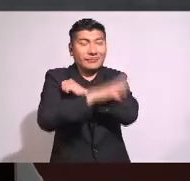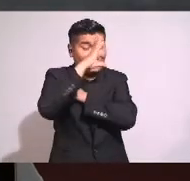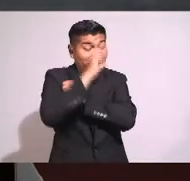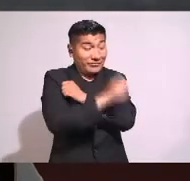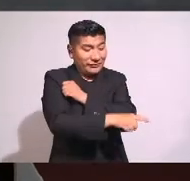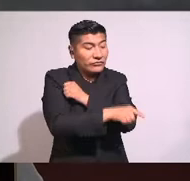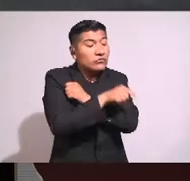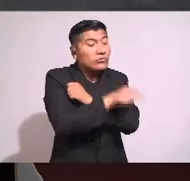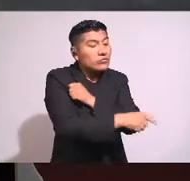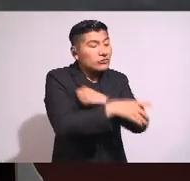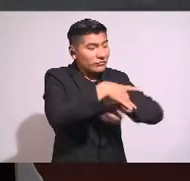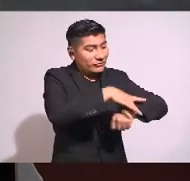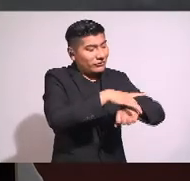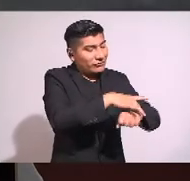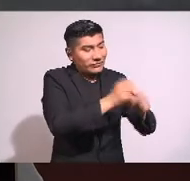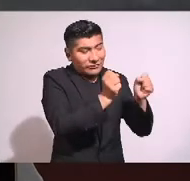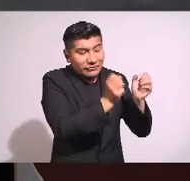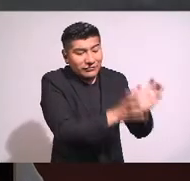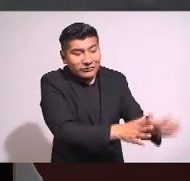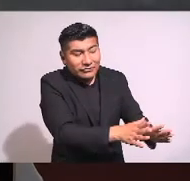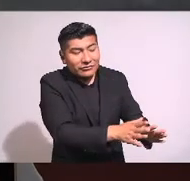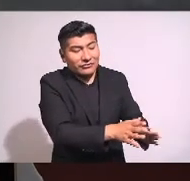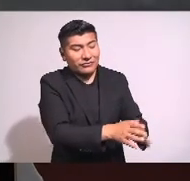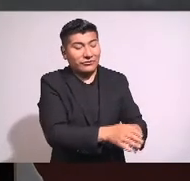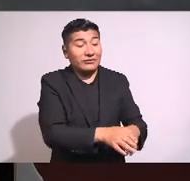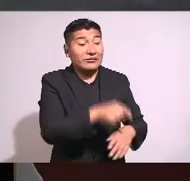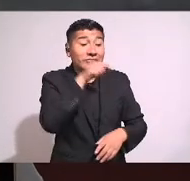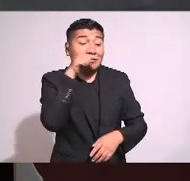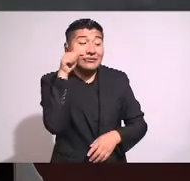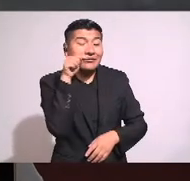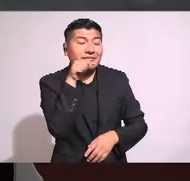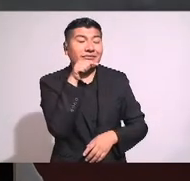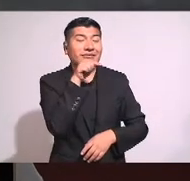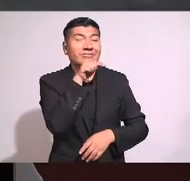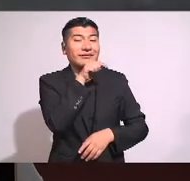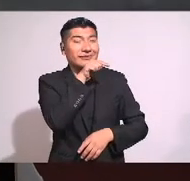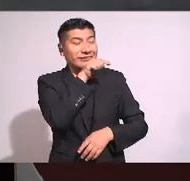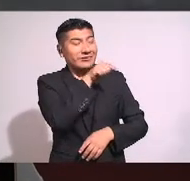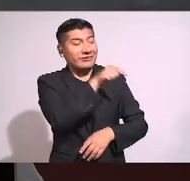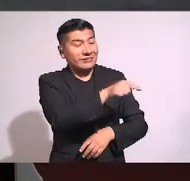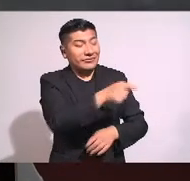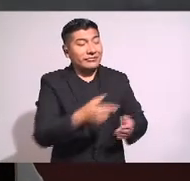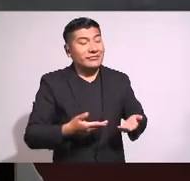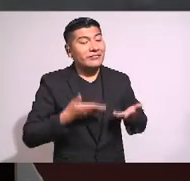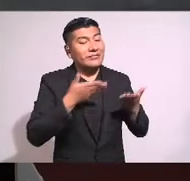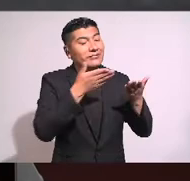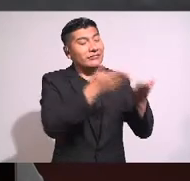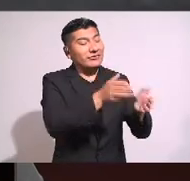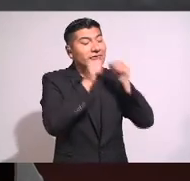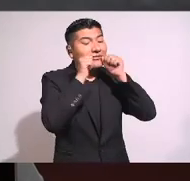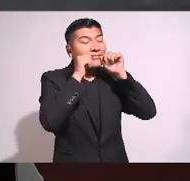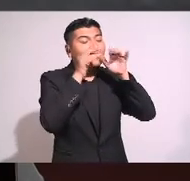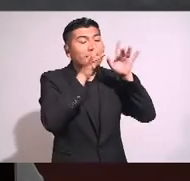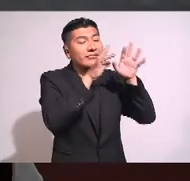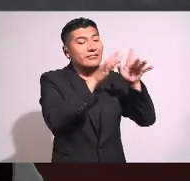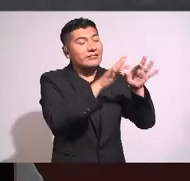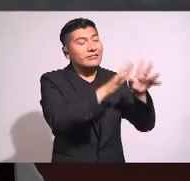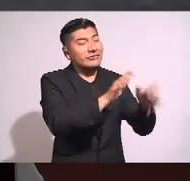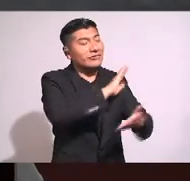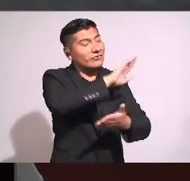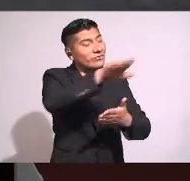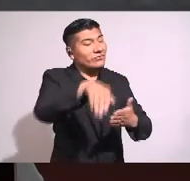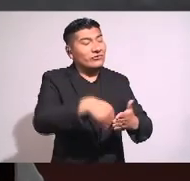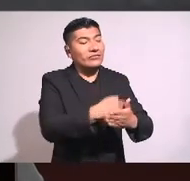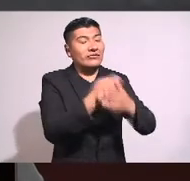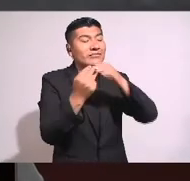deja tu tierra, en ti serán bendecidas todas